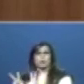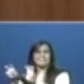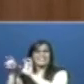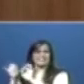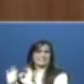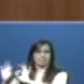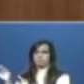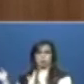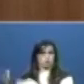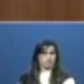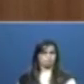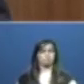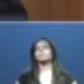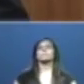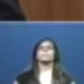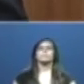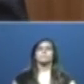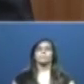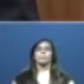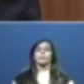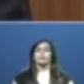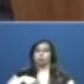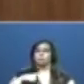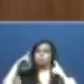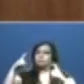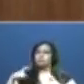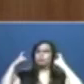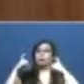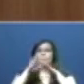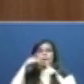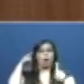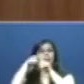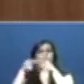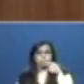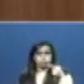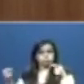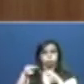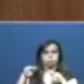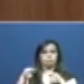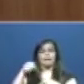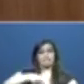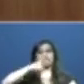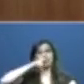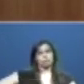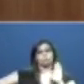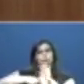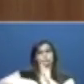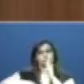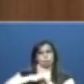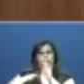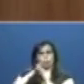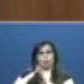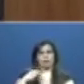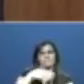estado este esfuerzo por cumplir los objetivos de déficit Está también continuando en el año 2013 desde una triple